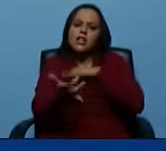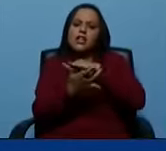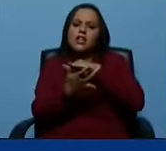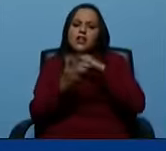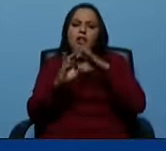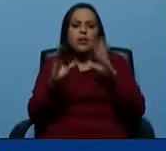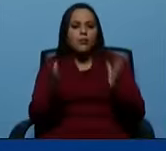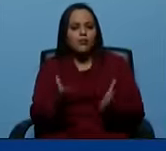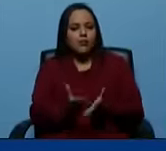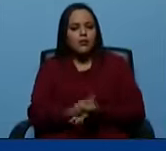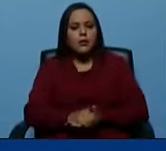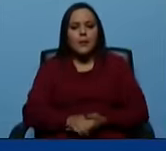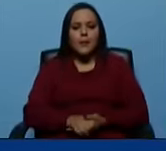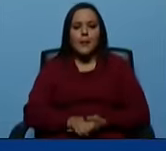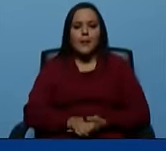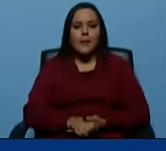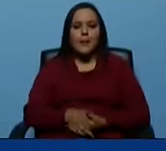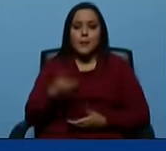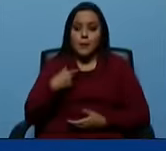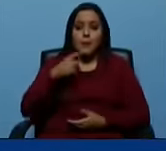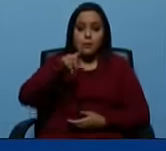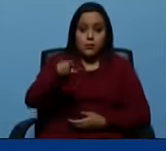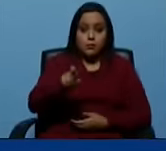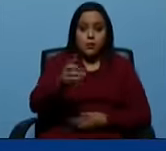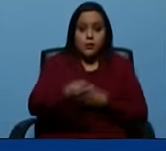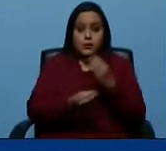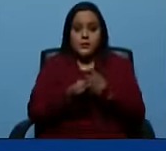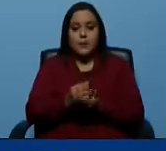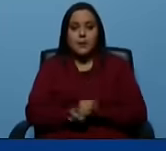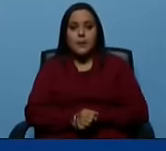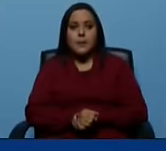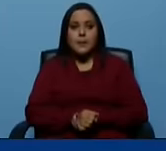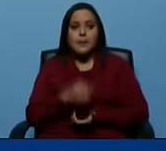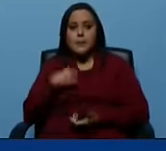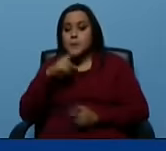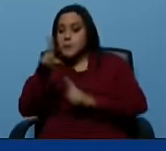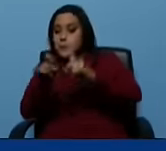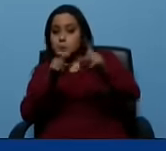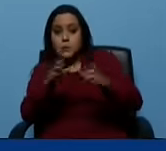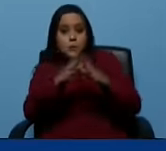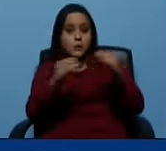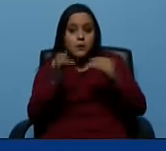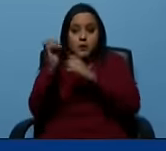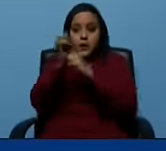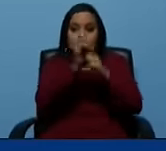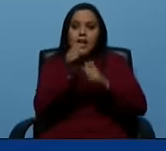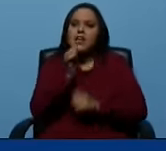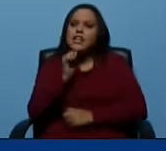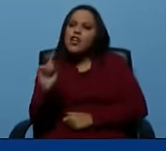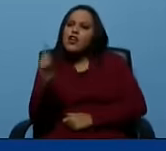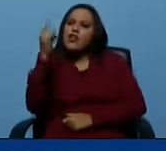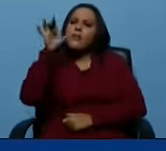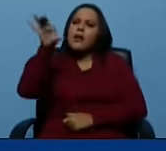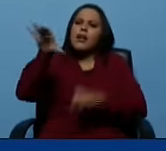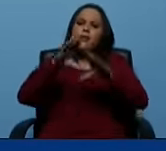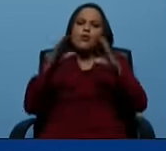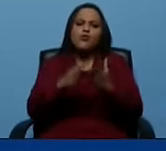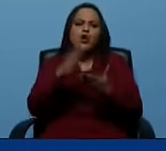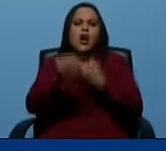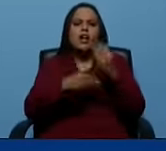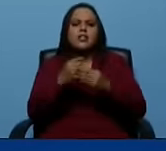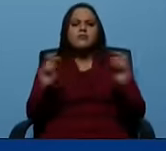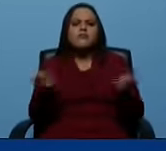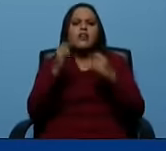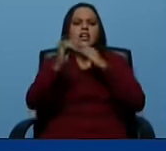mundo? Es una pregunta que yo hago. Yo le he preguntado a todos ustedes, camarógrafos, ¿quién es el único país del mundo que produce Internet